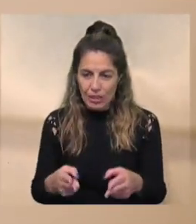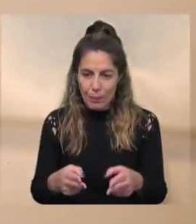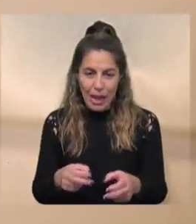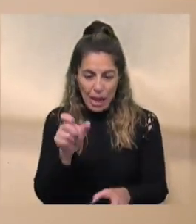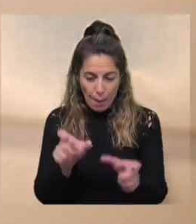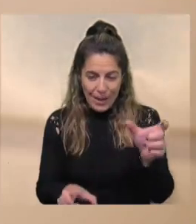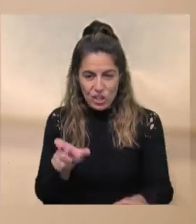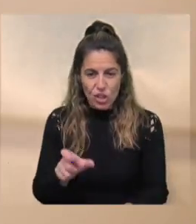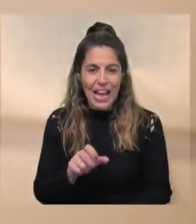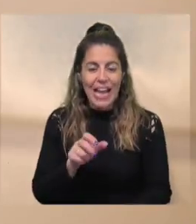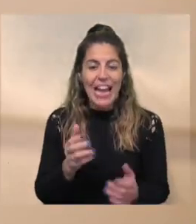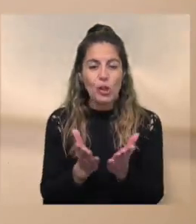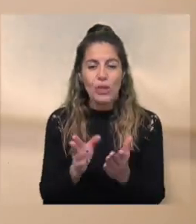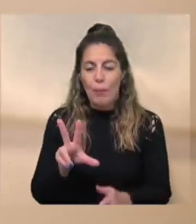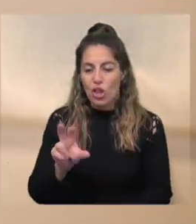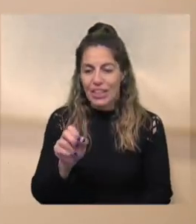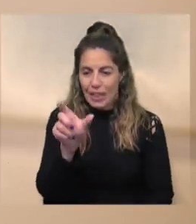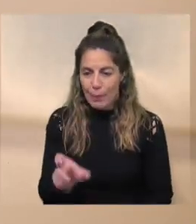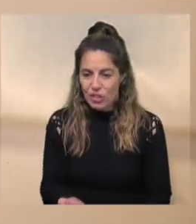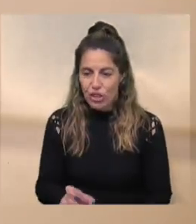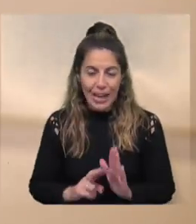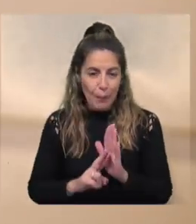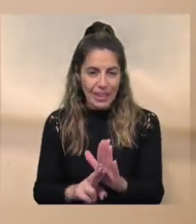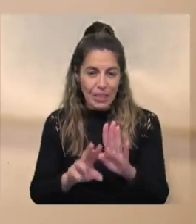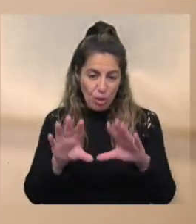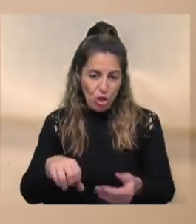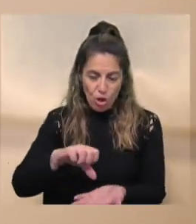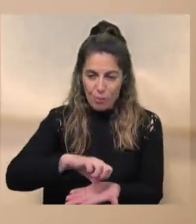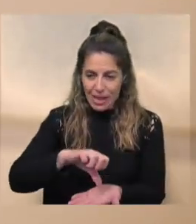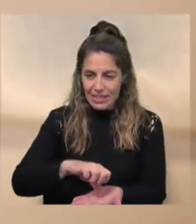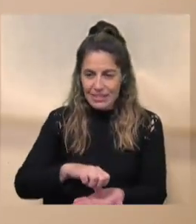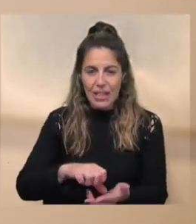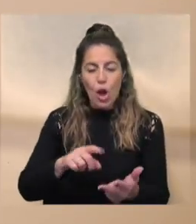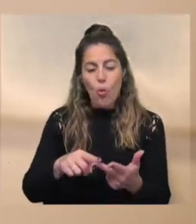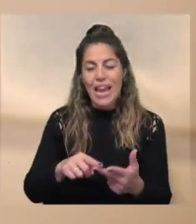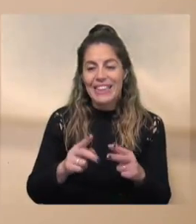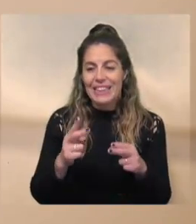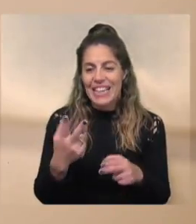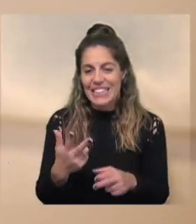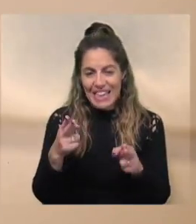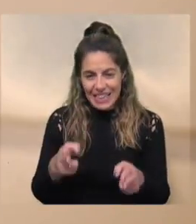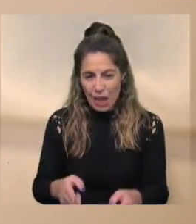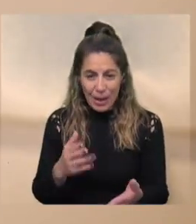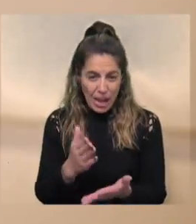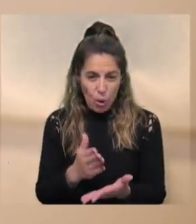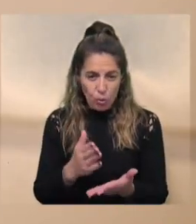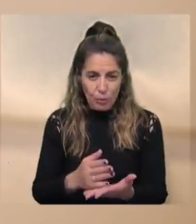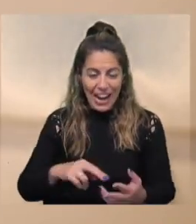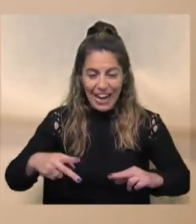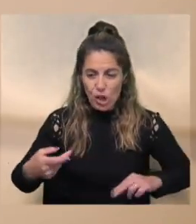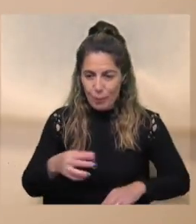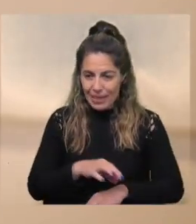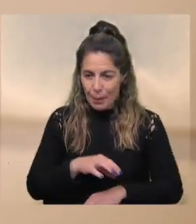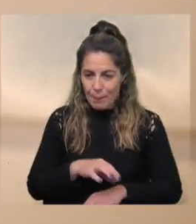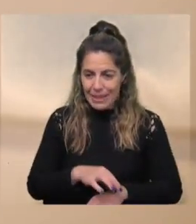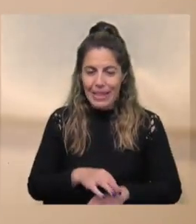donde estudiamos 30 individuos representativos de todo el país. Y después una última etapa que era más bien de genómica médica, donde